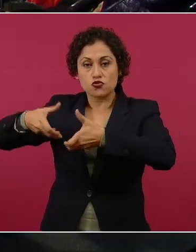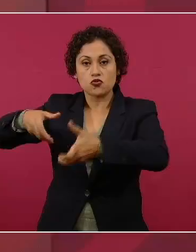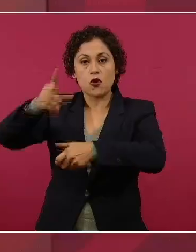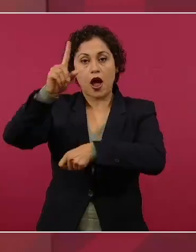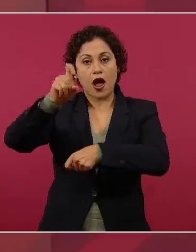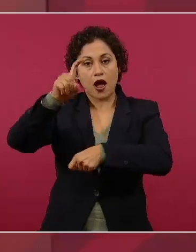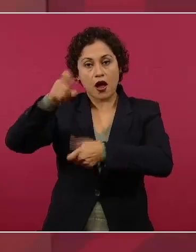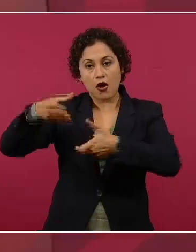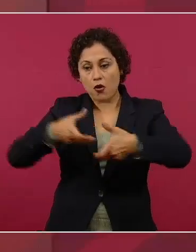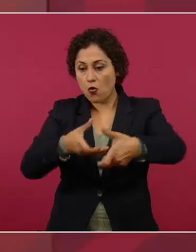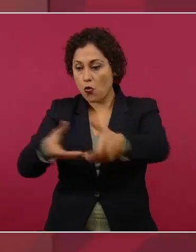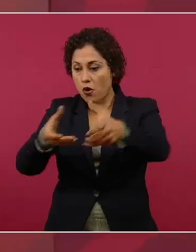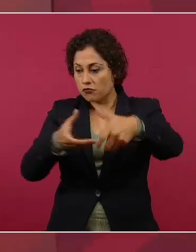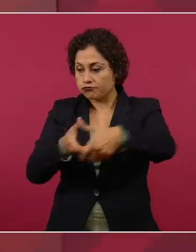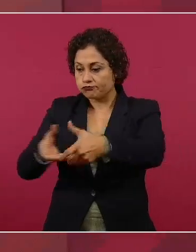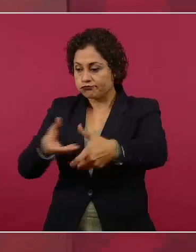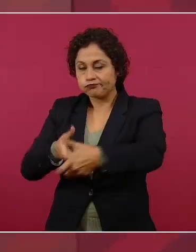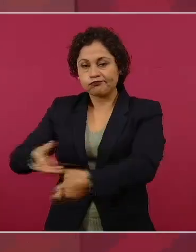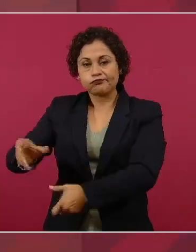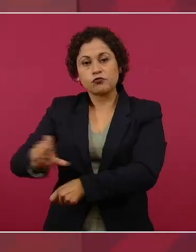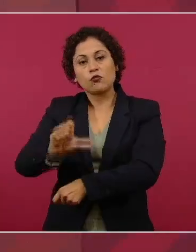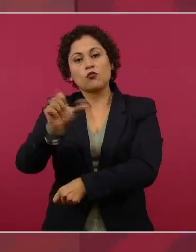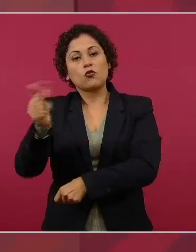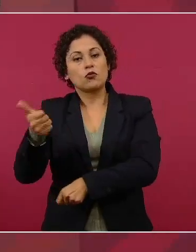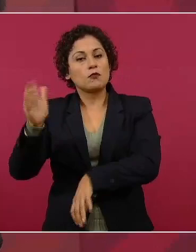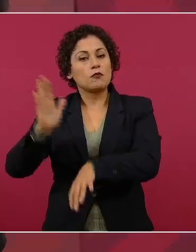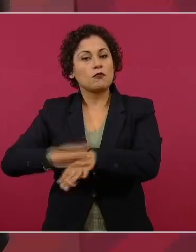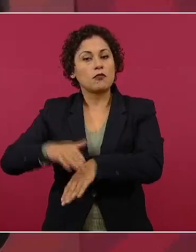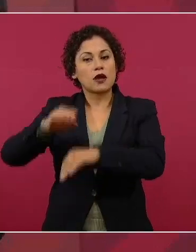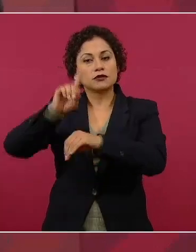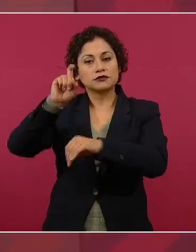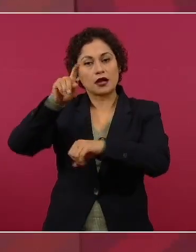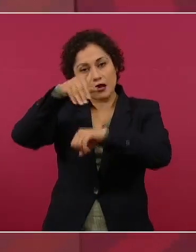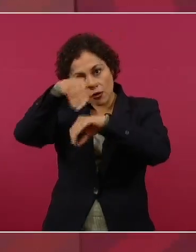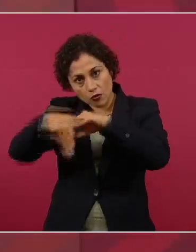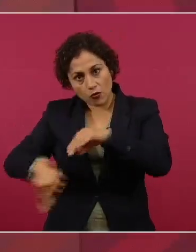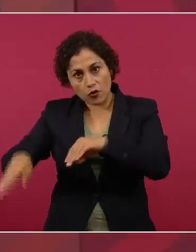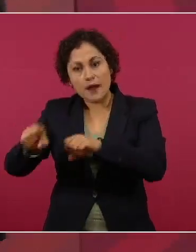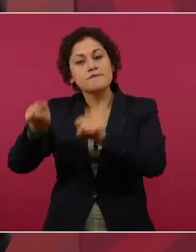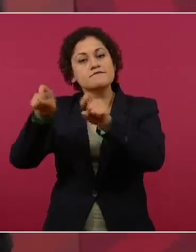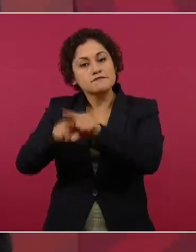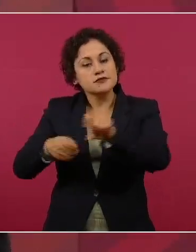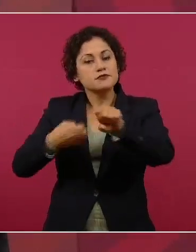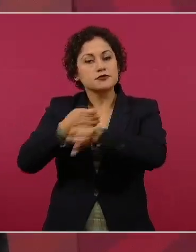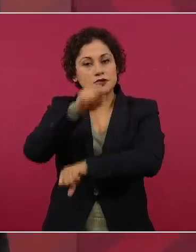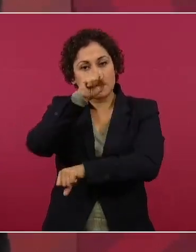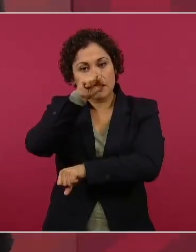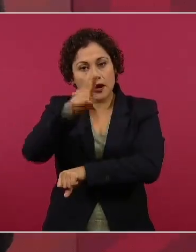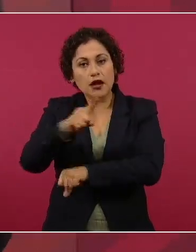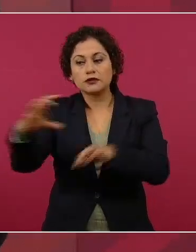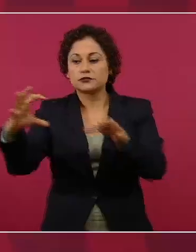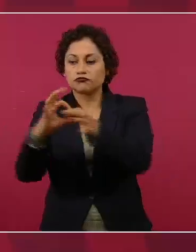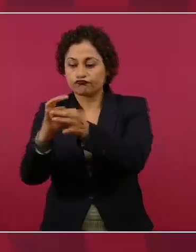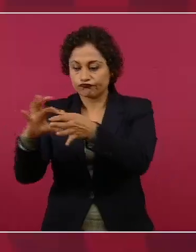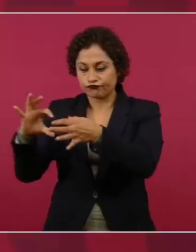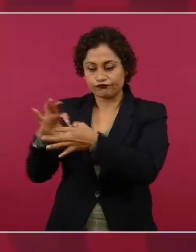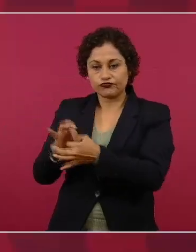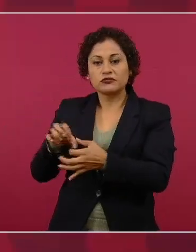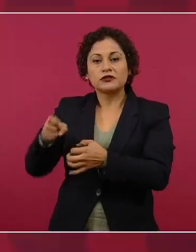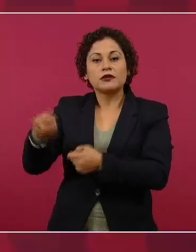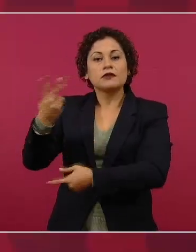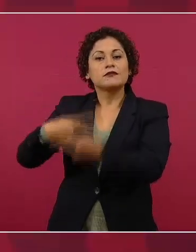hacia otras dos presas en Jalisco, y todo esto va a significar más agua